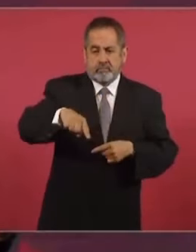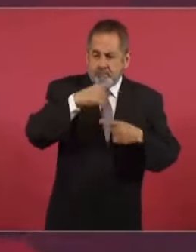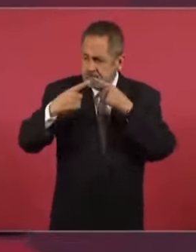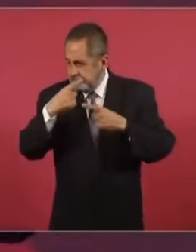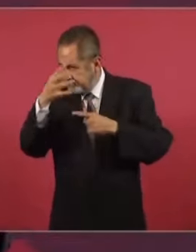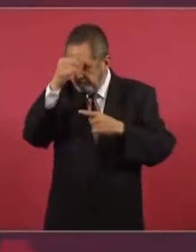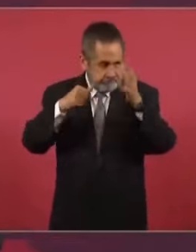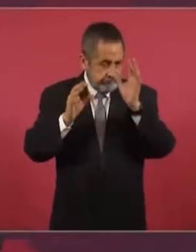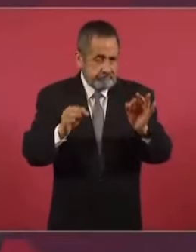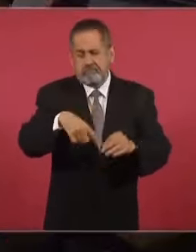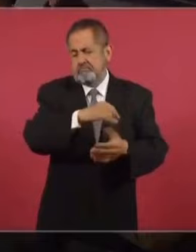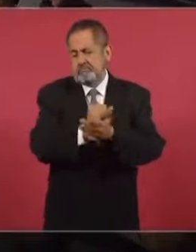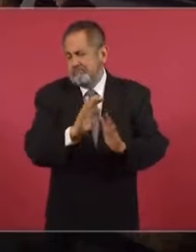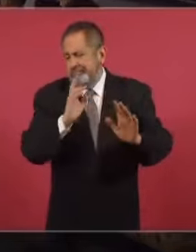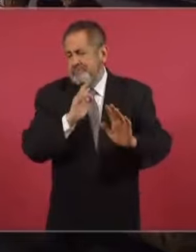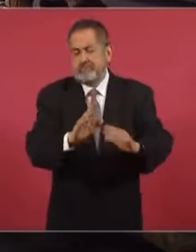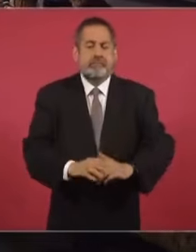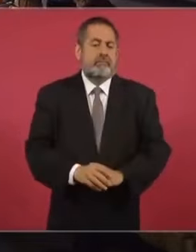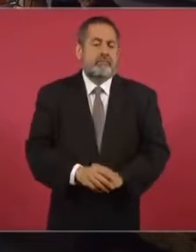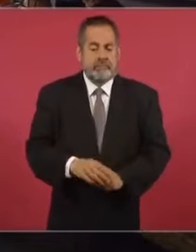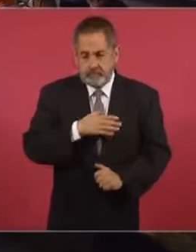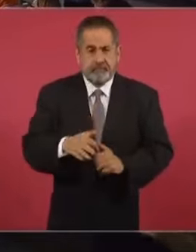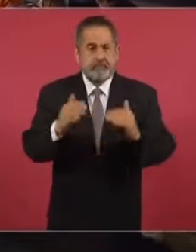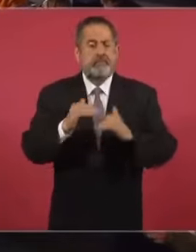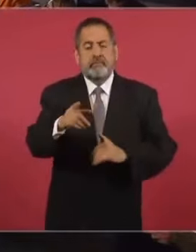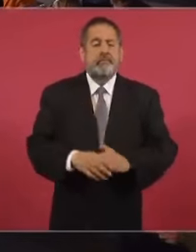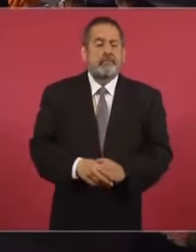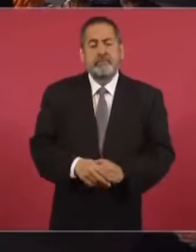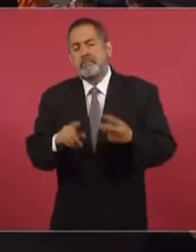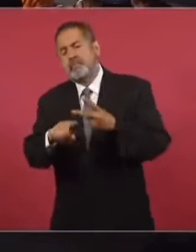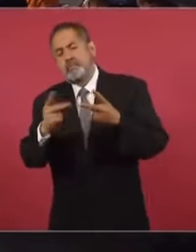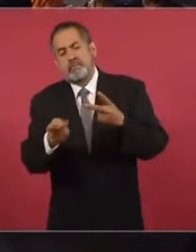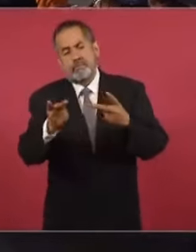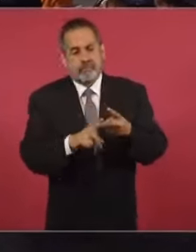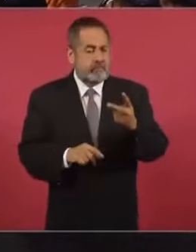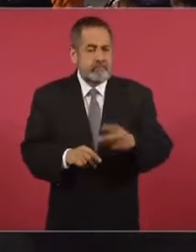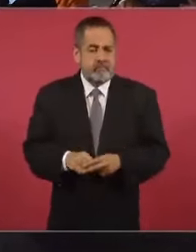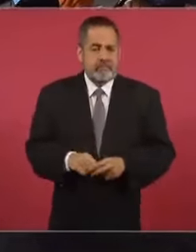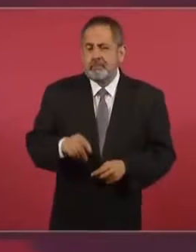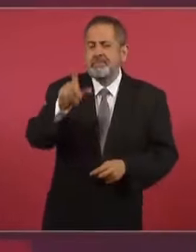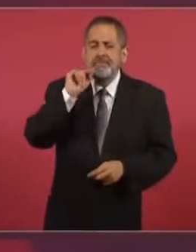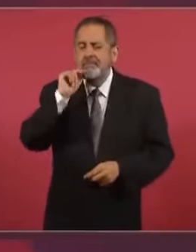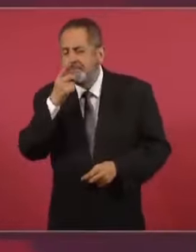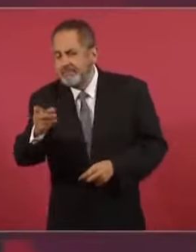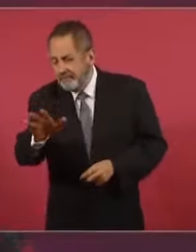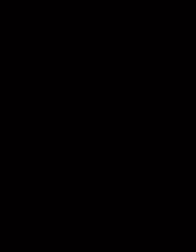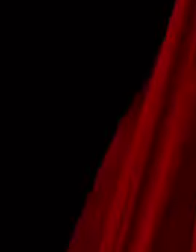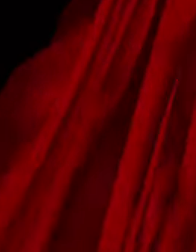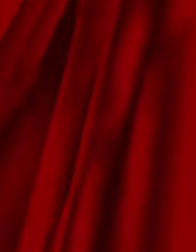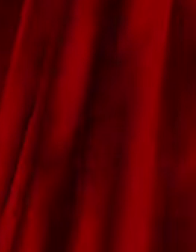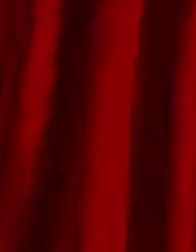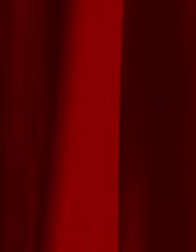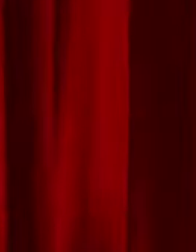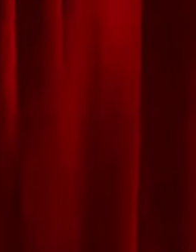acuerdo, ¿no? O sea, bueno, vamos adelante. Mi segunda pregunta, presidente. Mañana les digo.